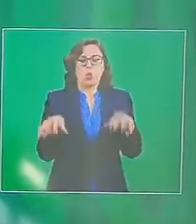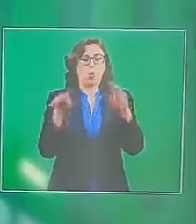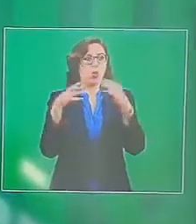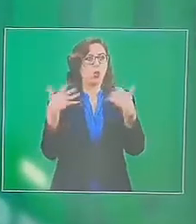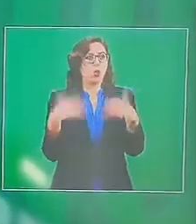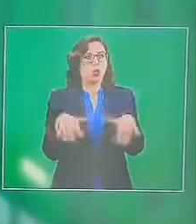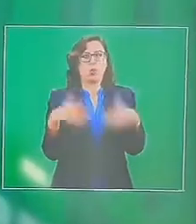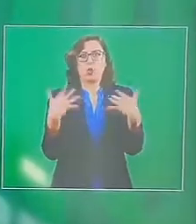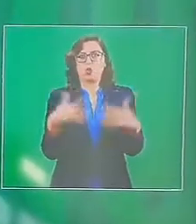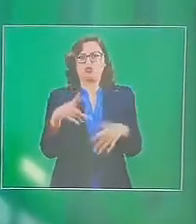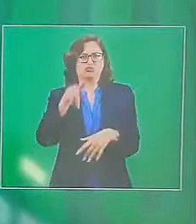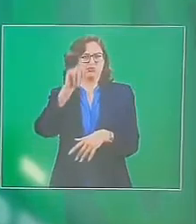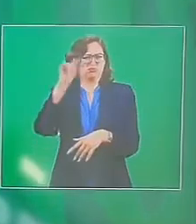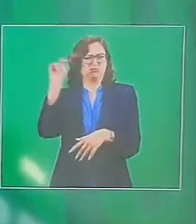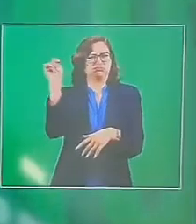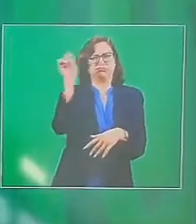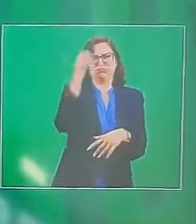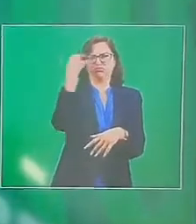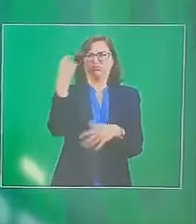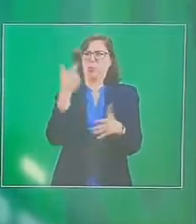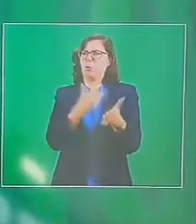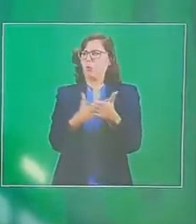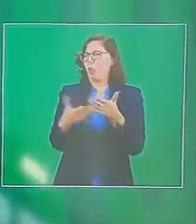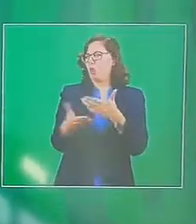¿Sí? ¡Cuánta tecnología!